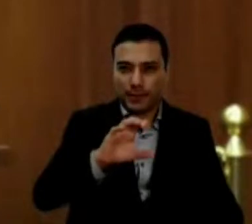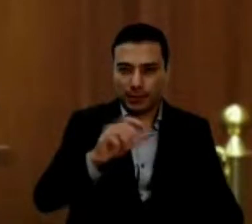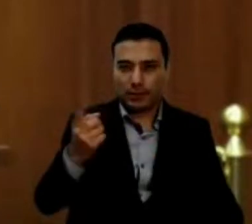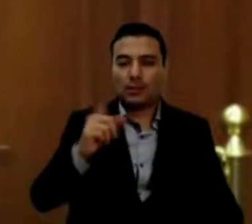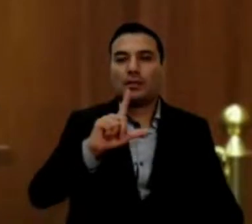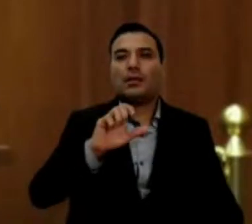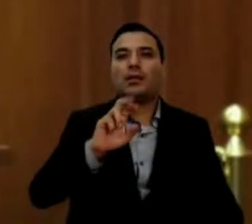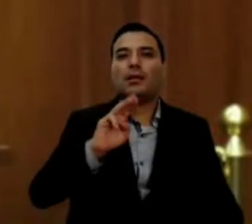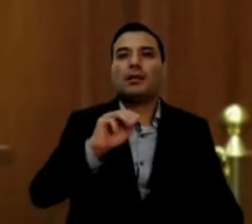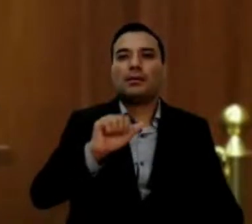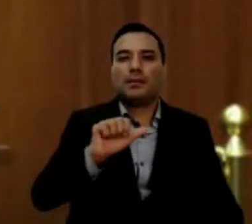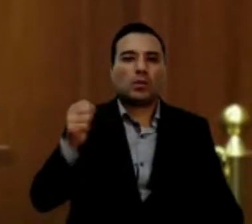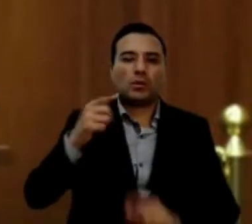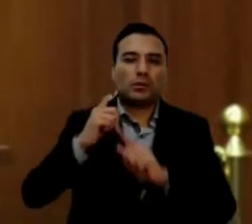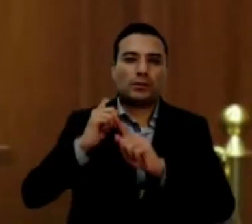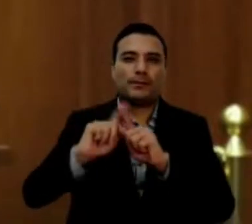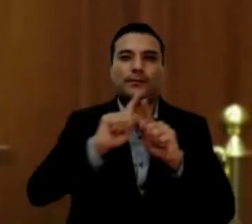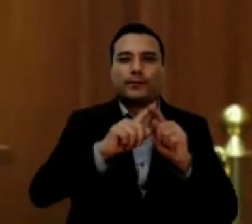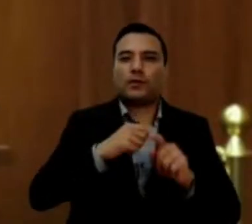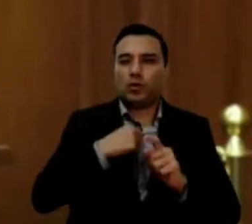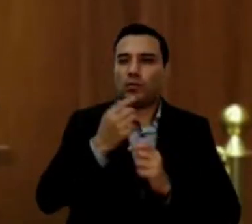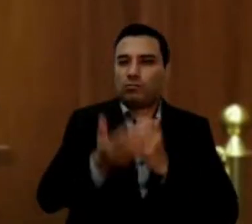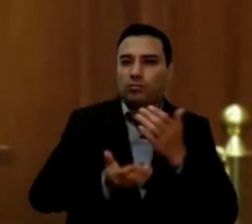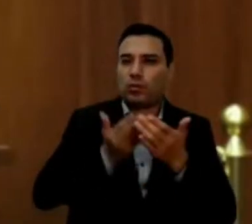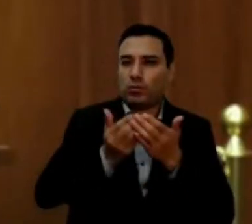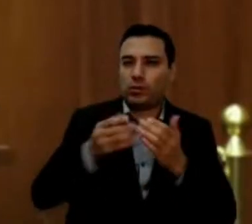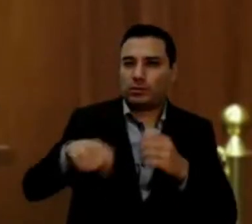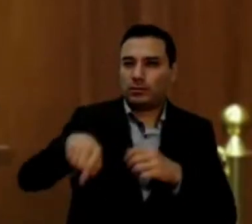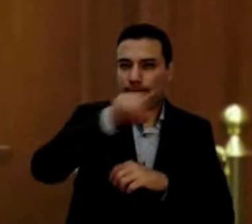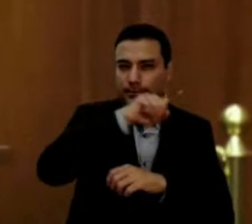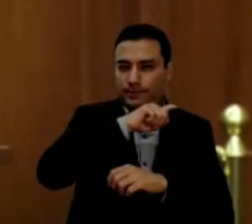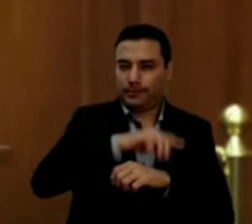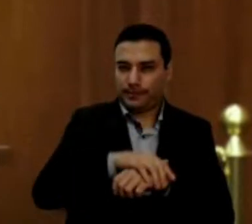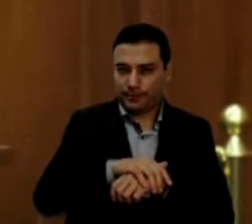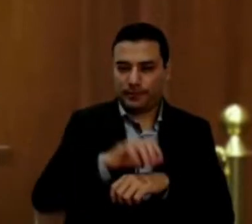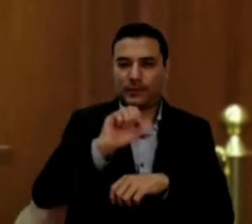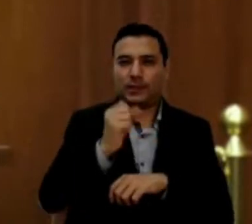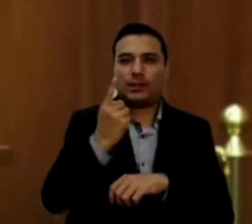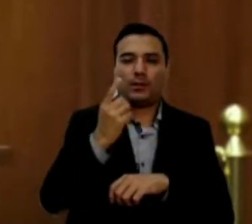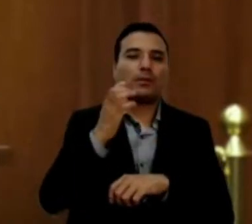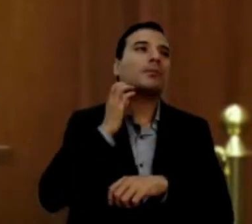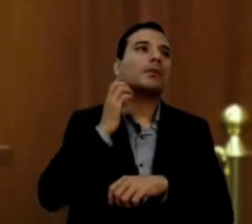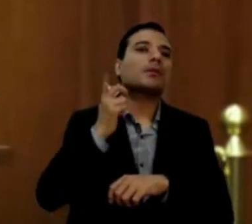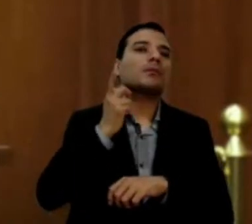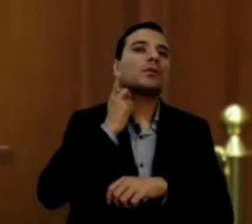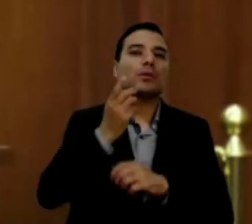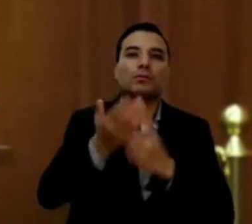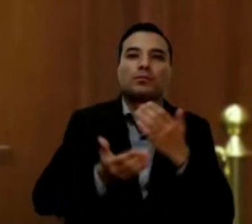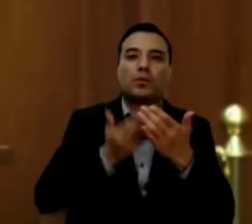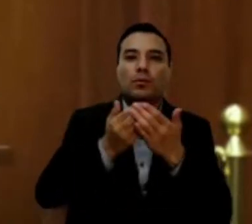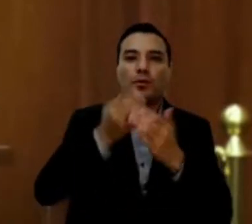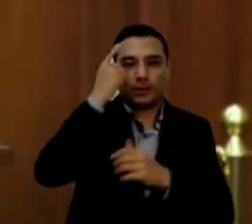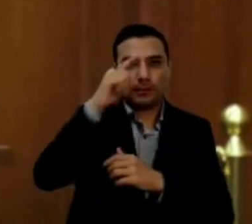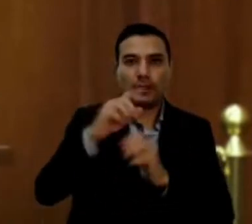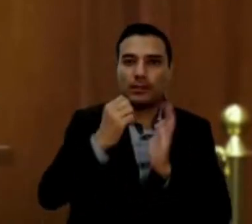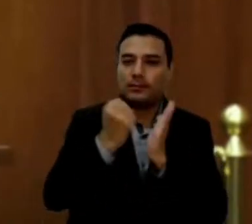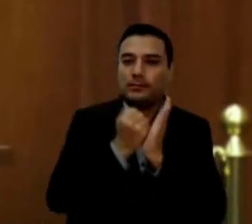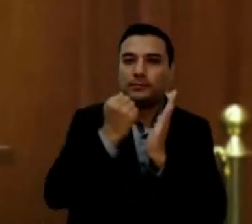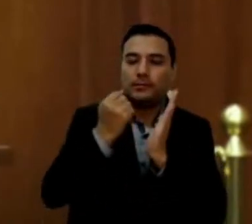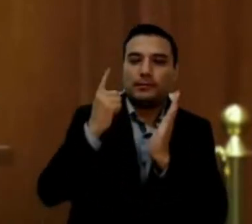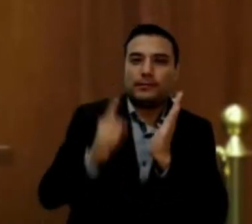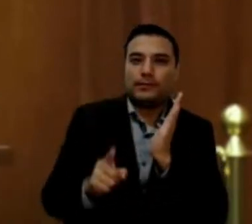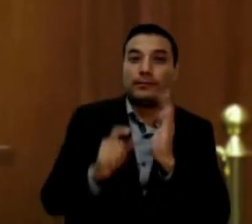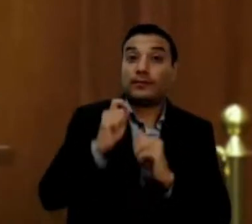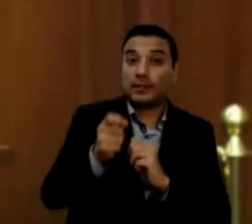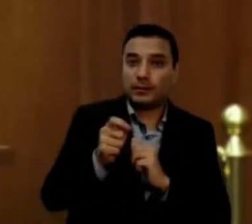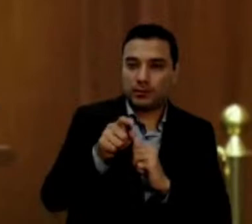otros. Por lo expuesto, se someten a la consideración de la 61ª legislatura la presente iniciativa con proyecto de decreto para